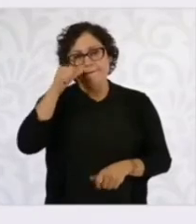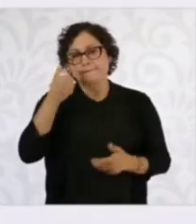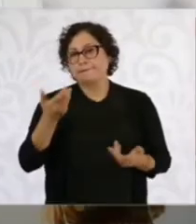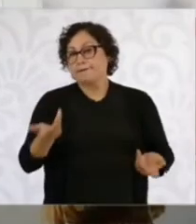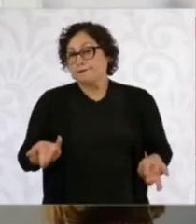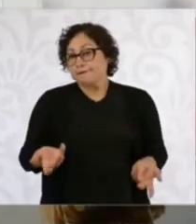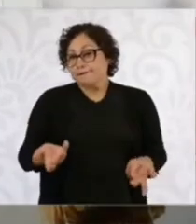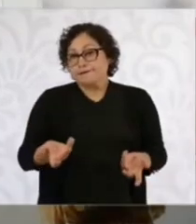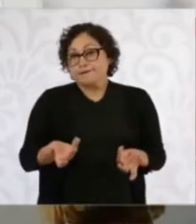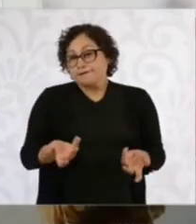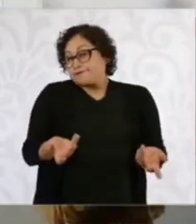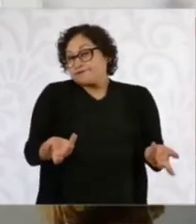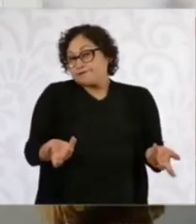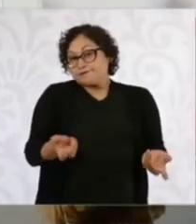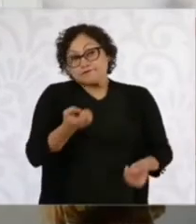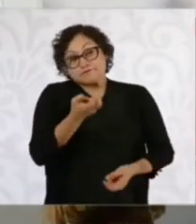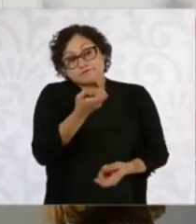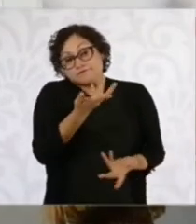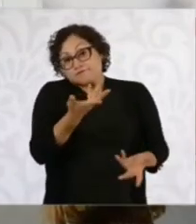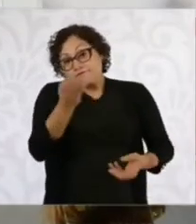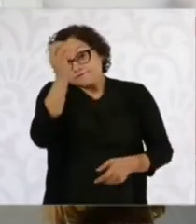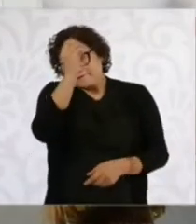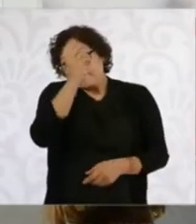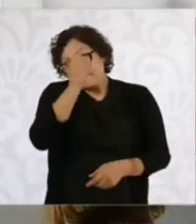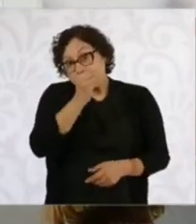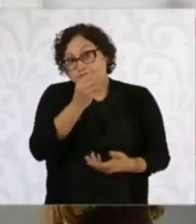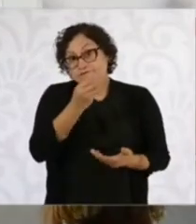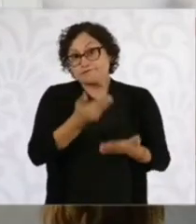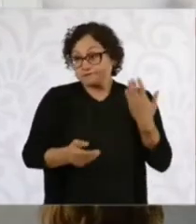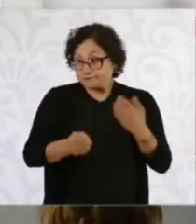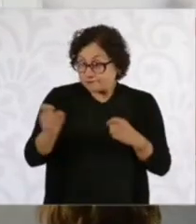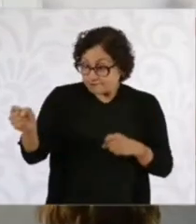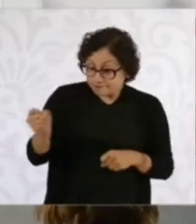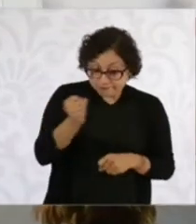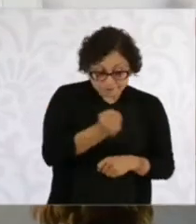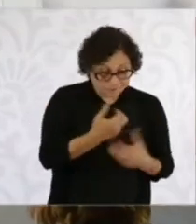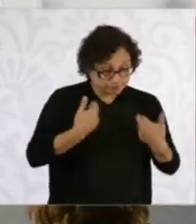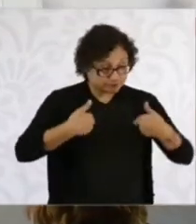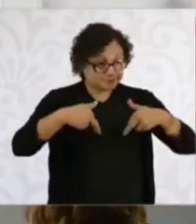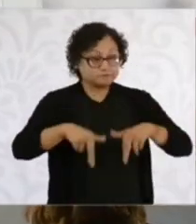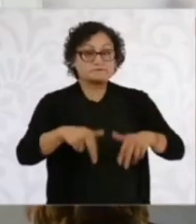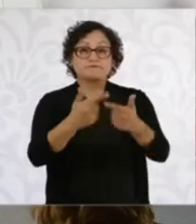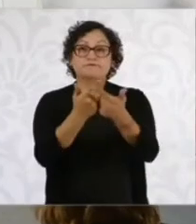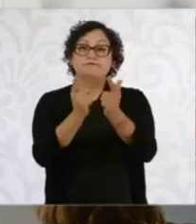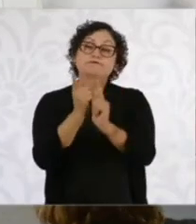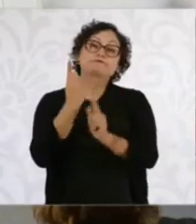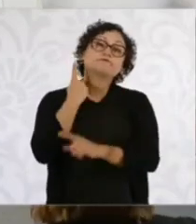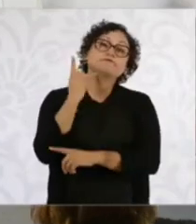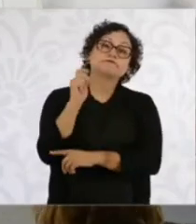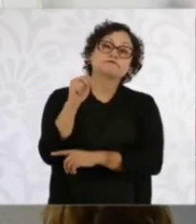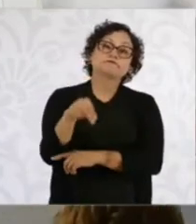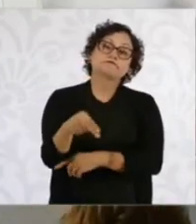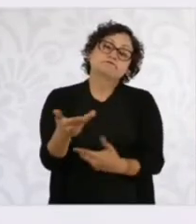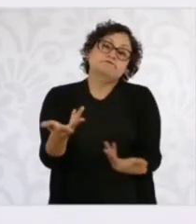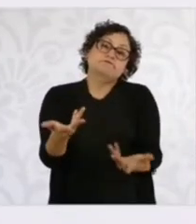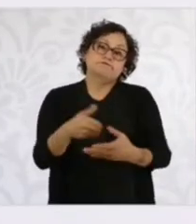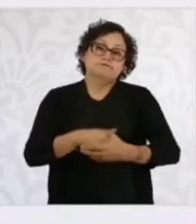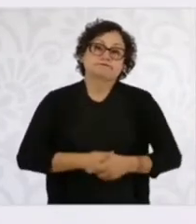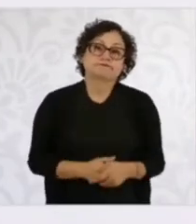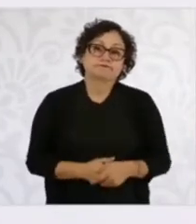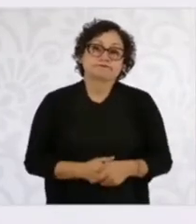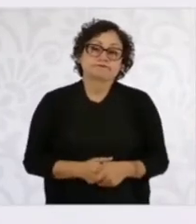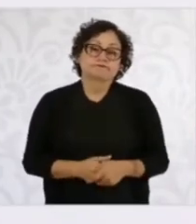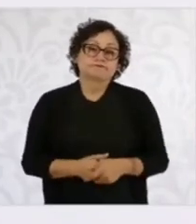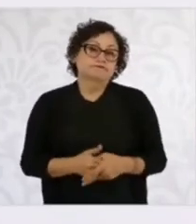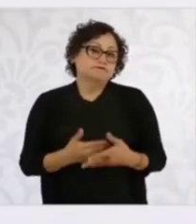Entonces, pues ese es el hoy representante del Partido Acción Nacional. Y es parte